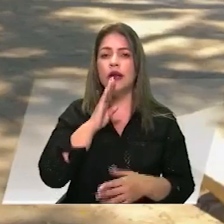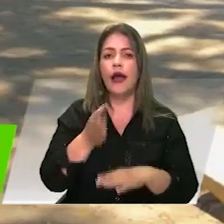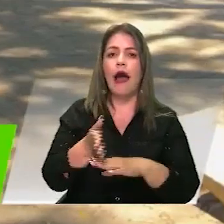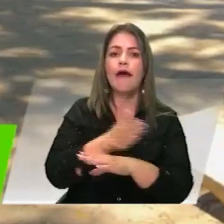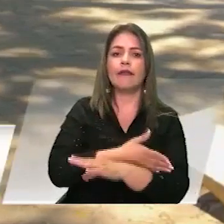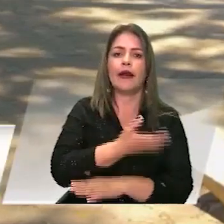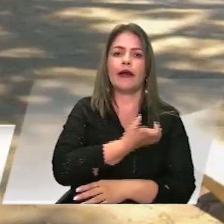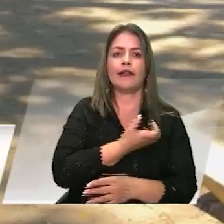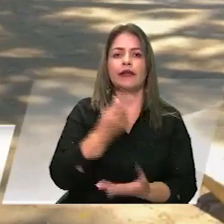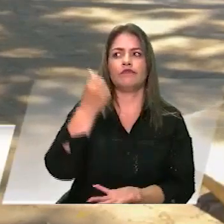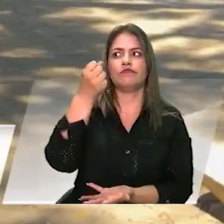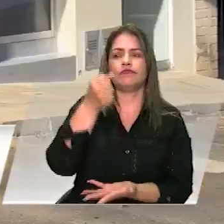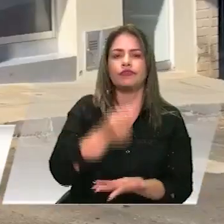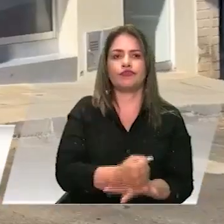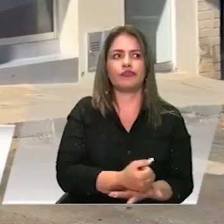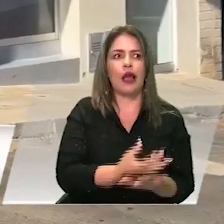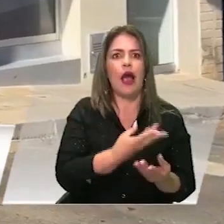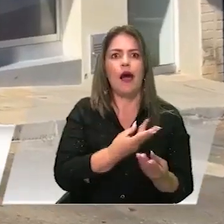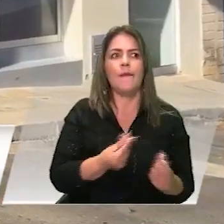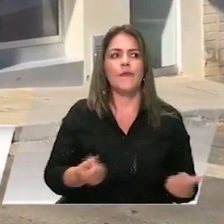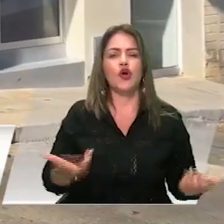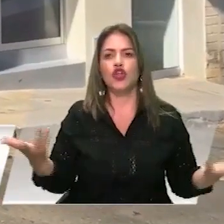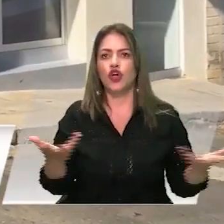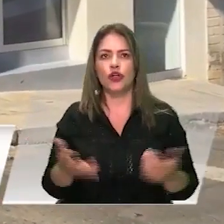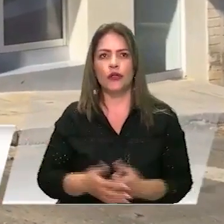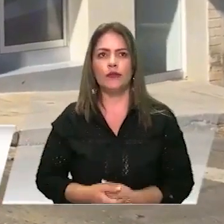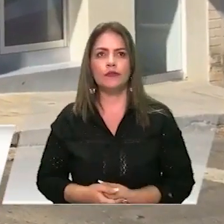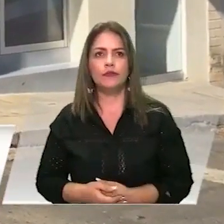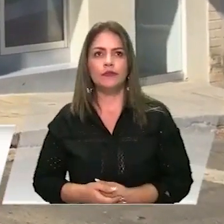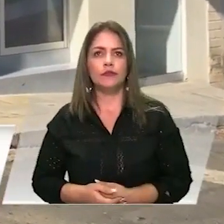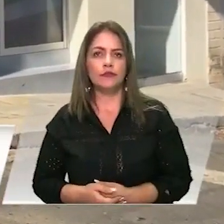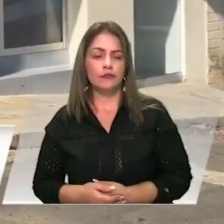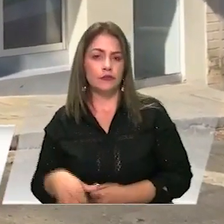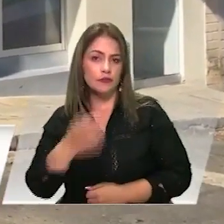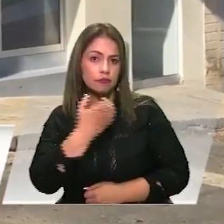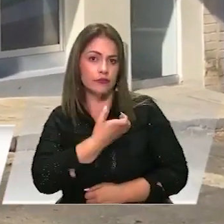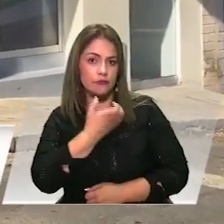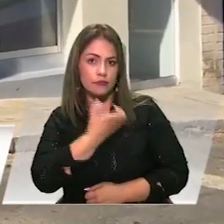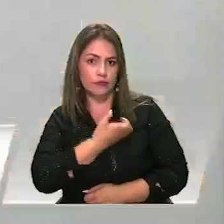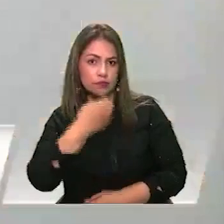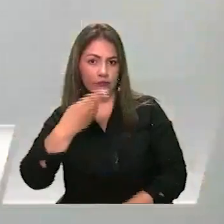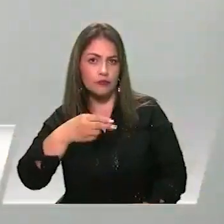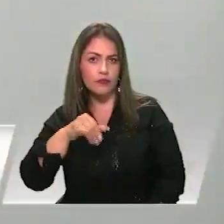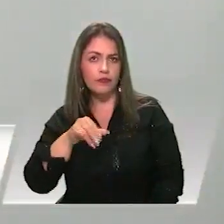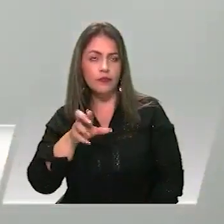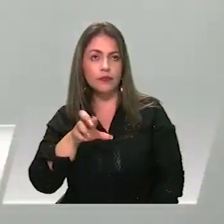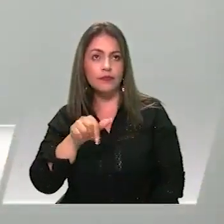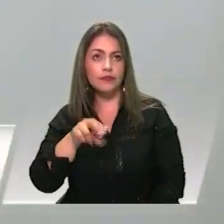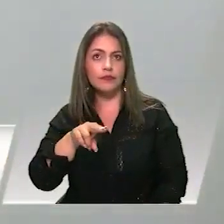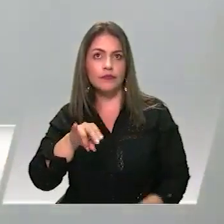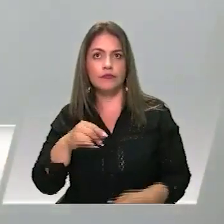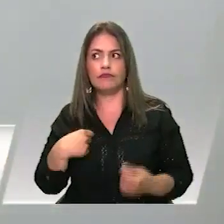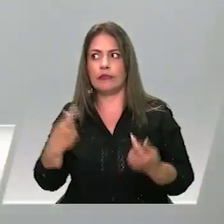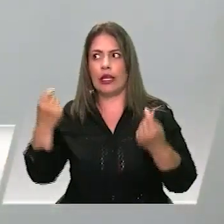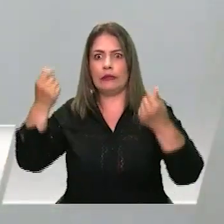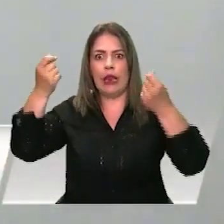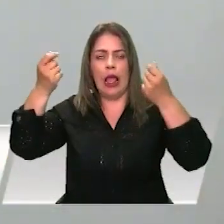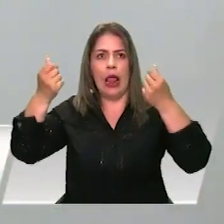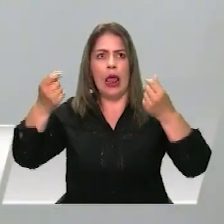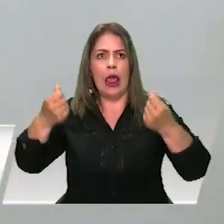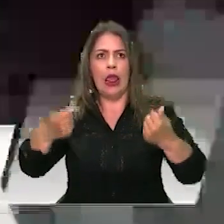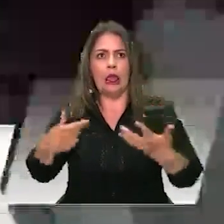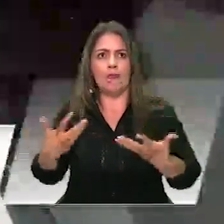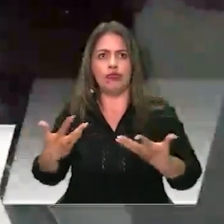pasada del municipio de Hispania. Preocupado se mostró el alcalde de Hispania al encontrar un déficit tan alto que no le